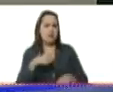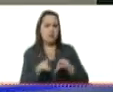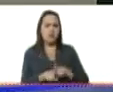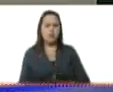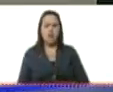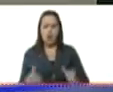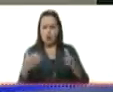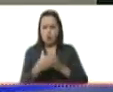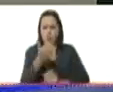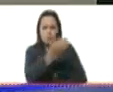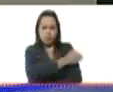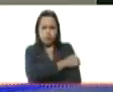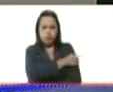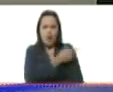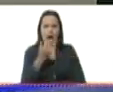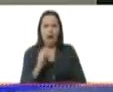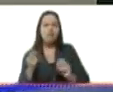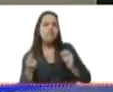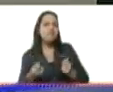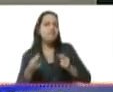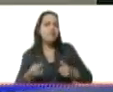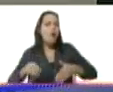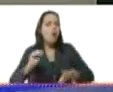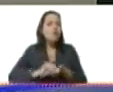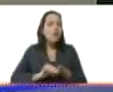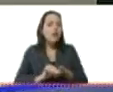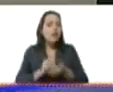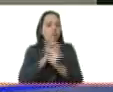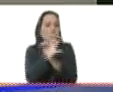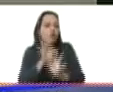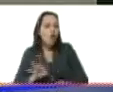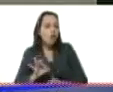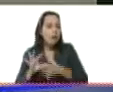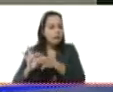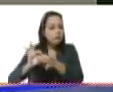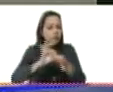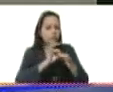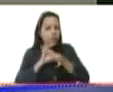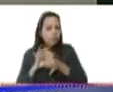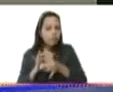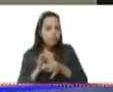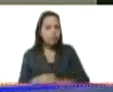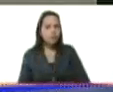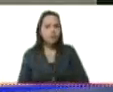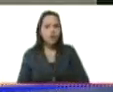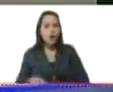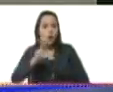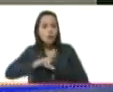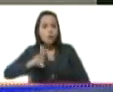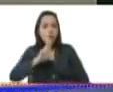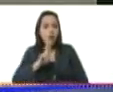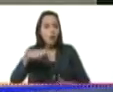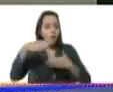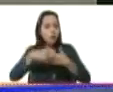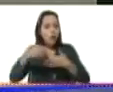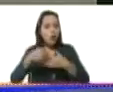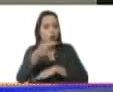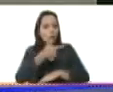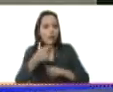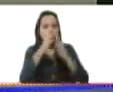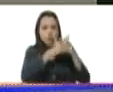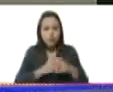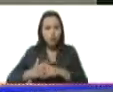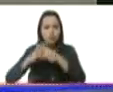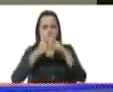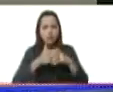derecha está activando nuevamente sus mecanismos de articulación utilizando los dólares del gobierno de Estados